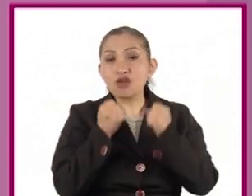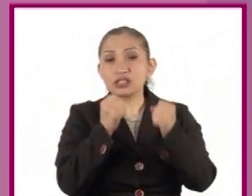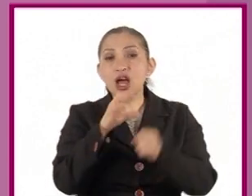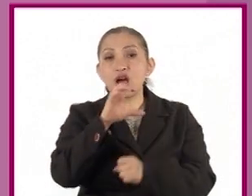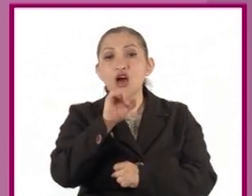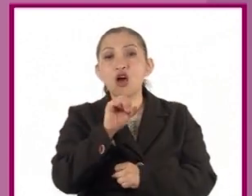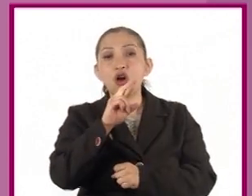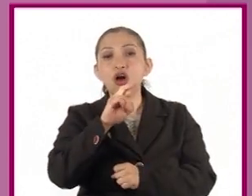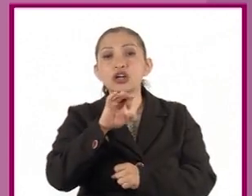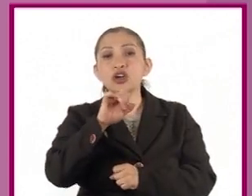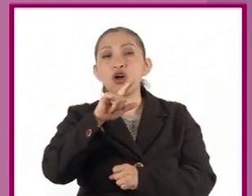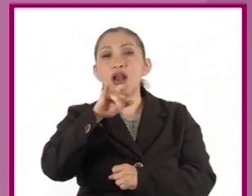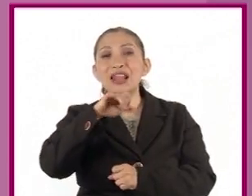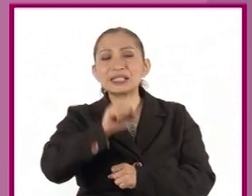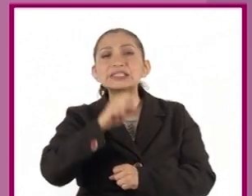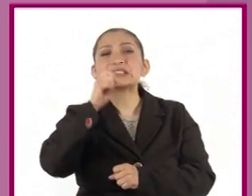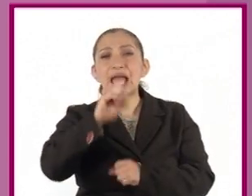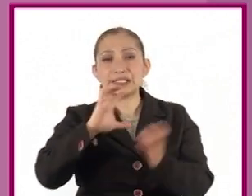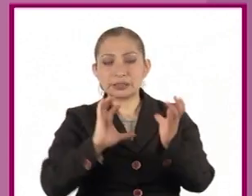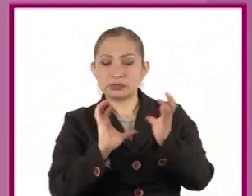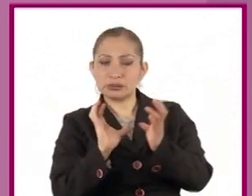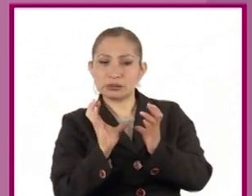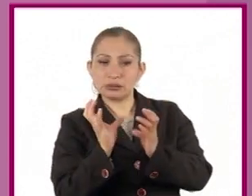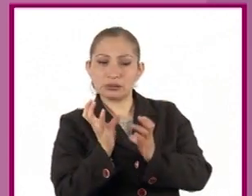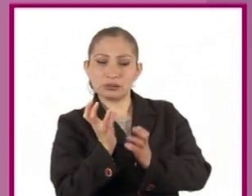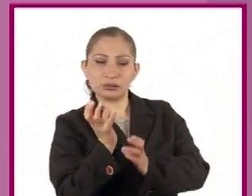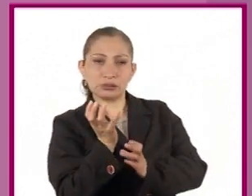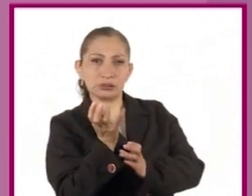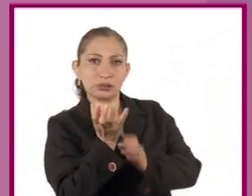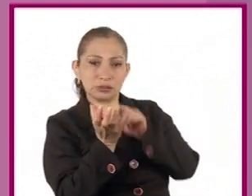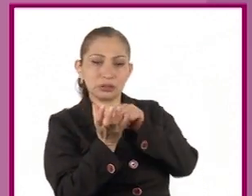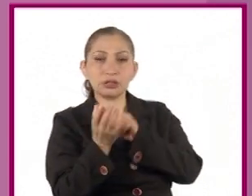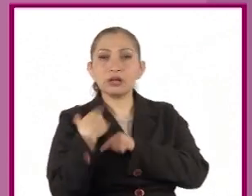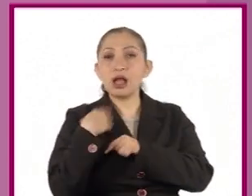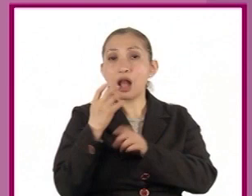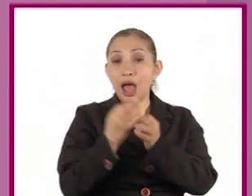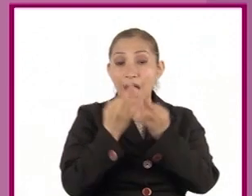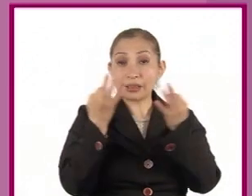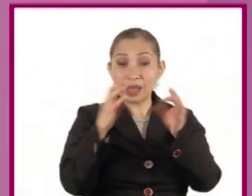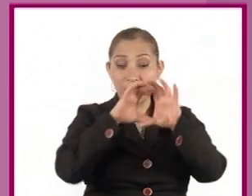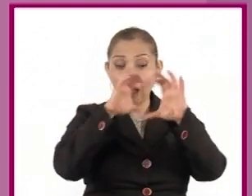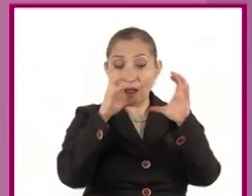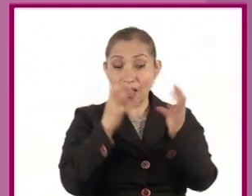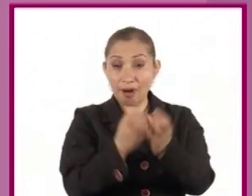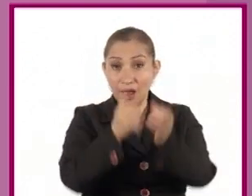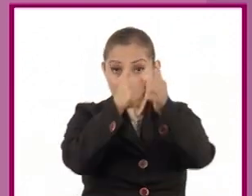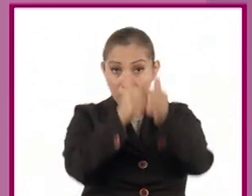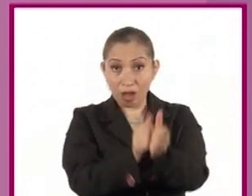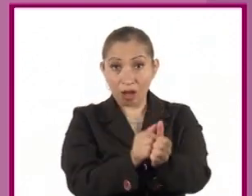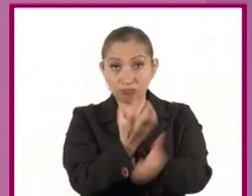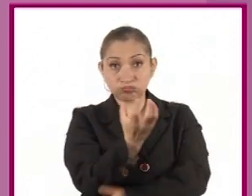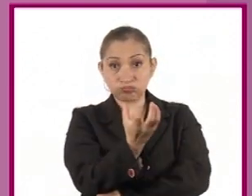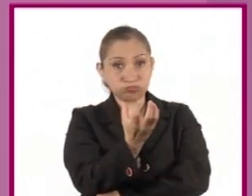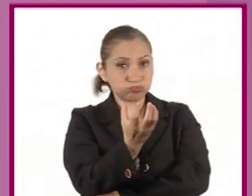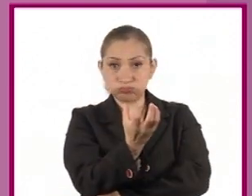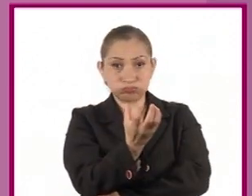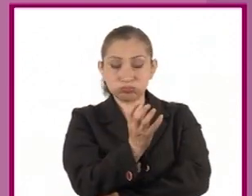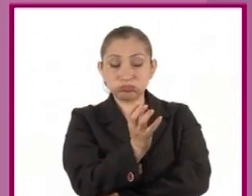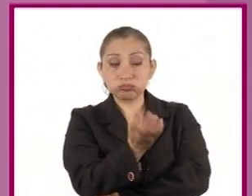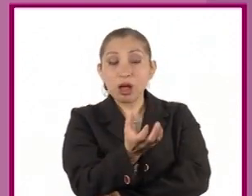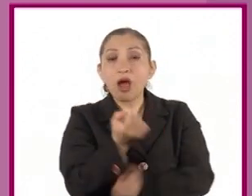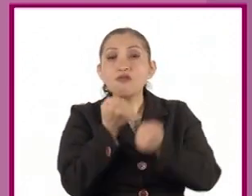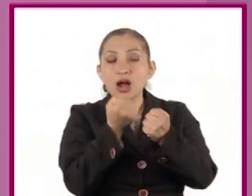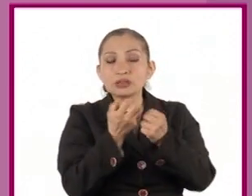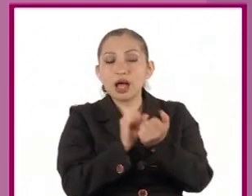Coriolis, originada por la rotación de la Tierra. Recuerden, la Tierra no se encuentra estática. Esta fuerza